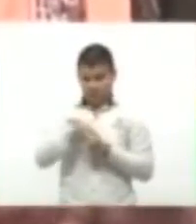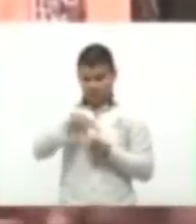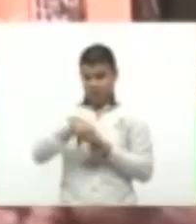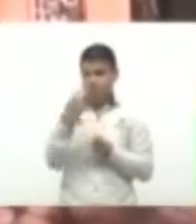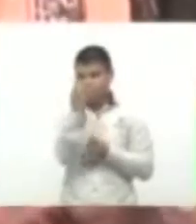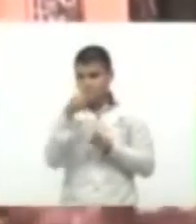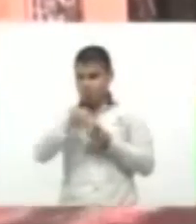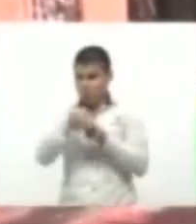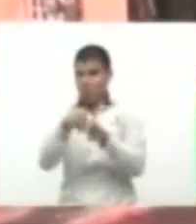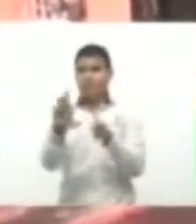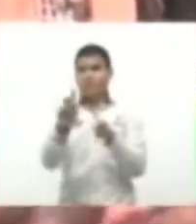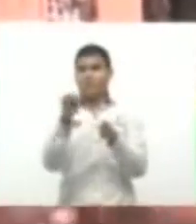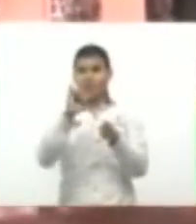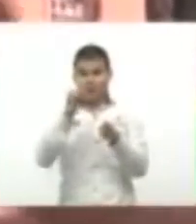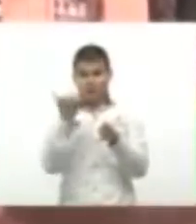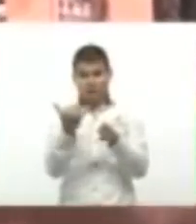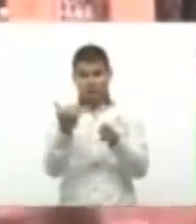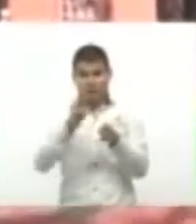llegan